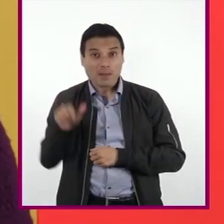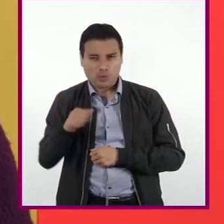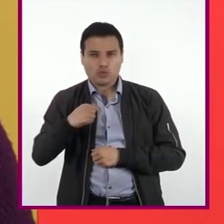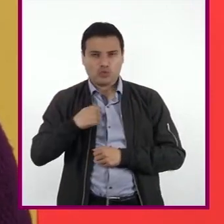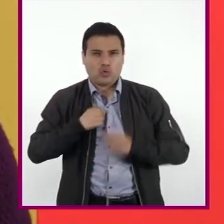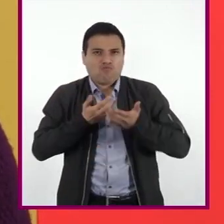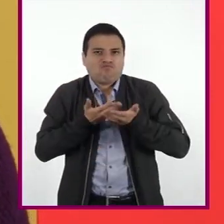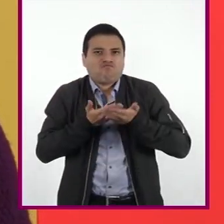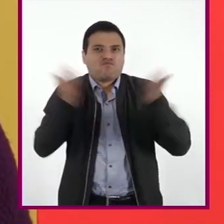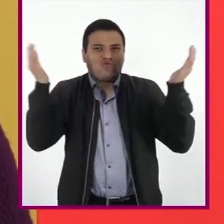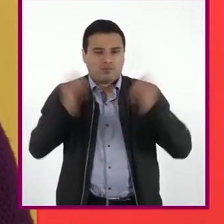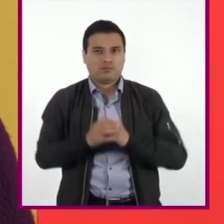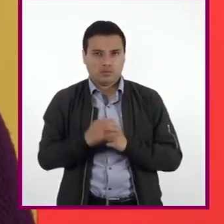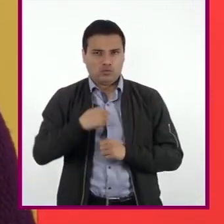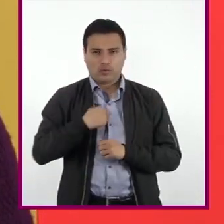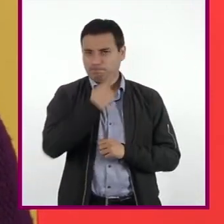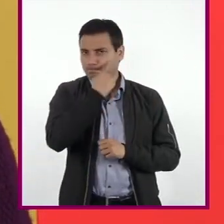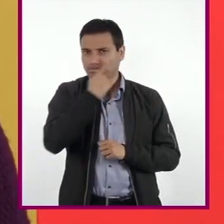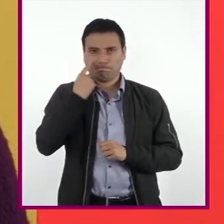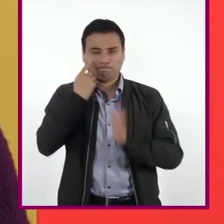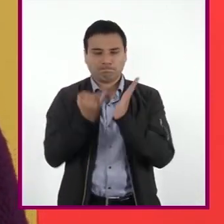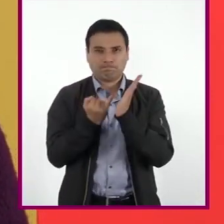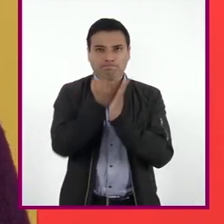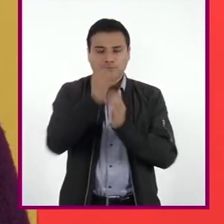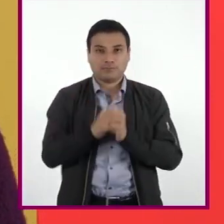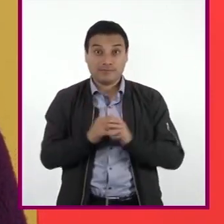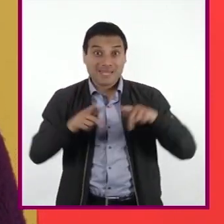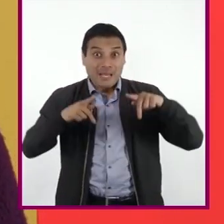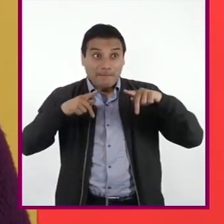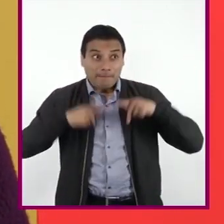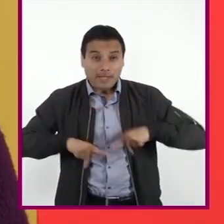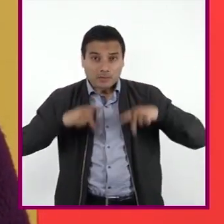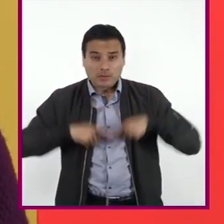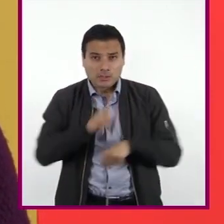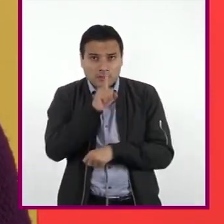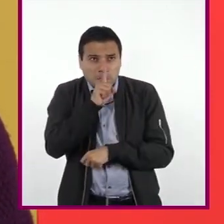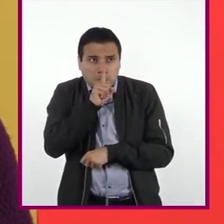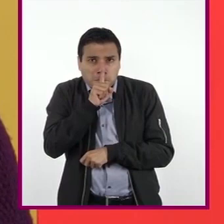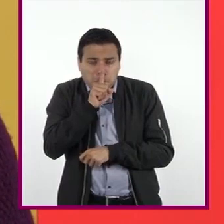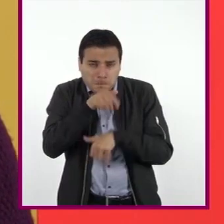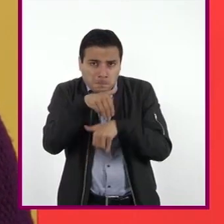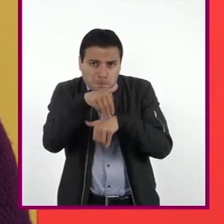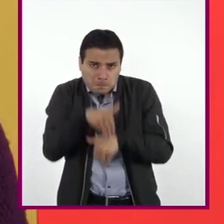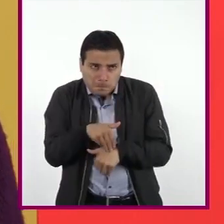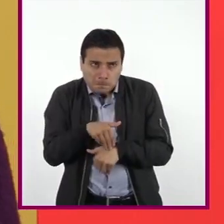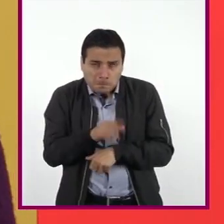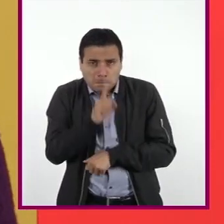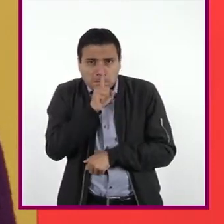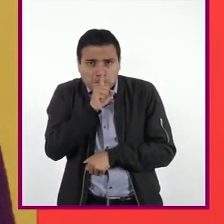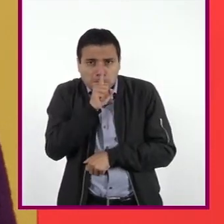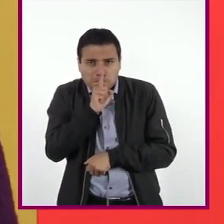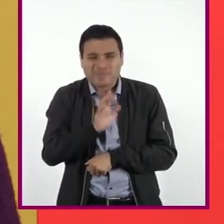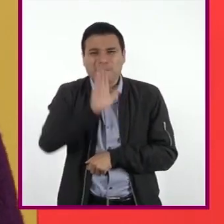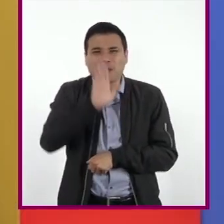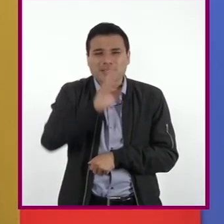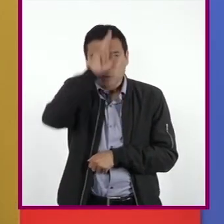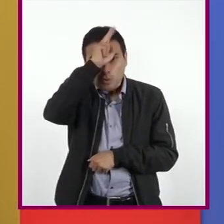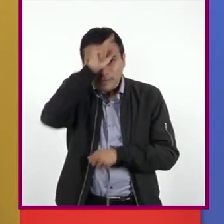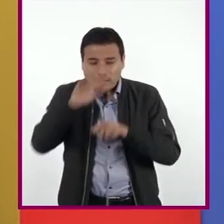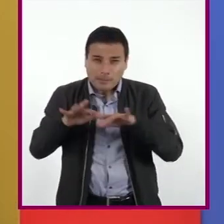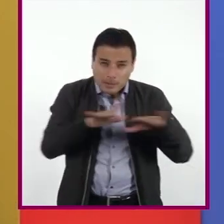quiera», ordenaba, mientras la gente trabajaba como hormiga y le obedecía por temor.